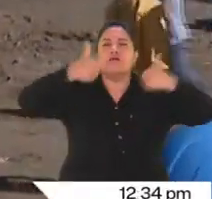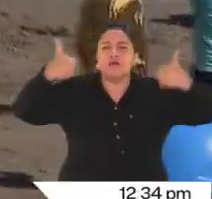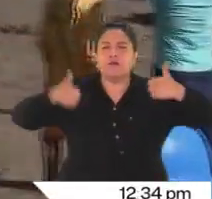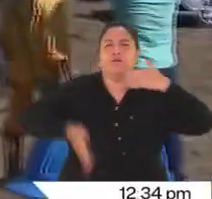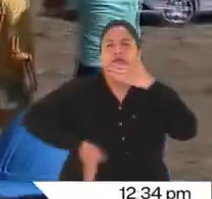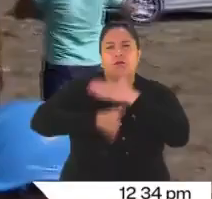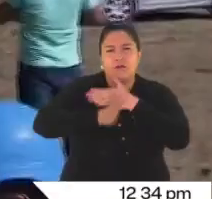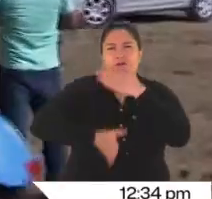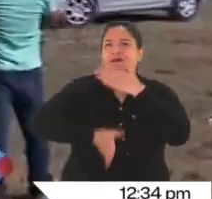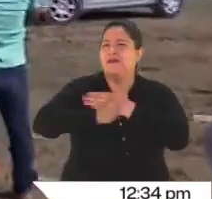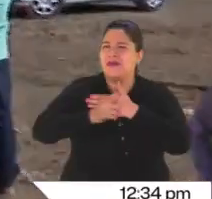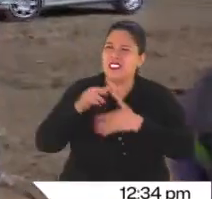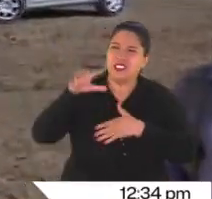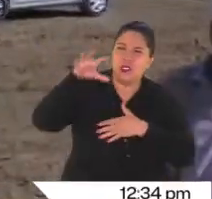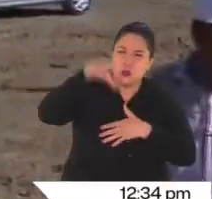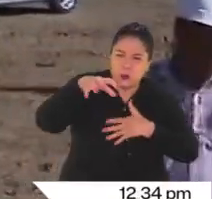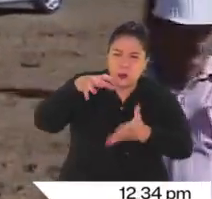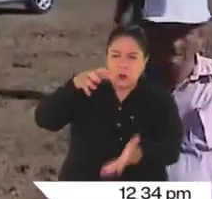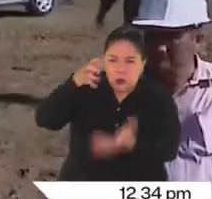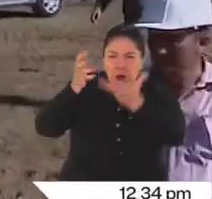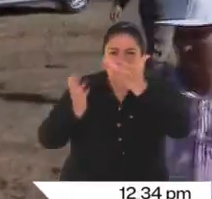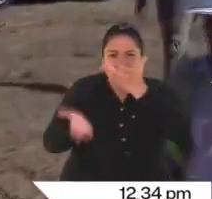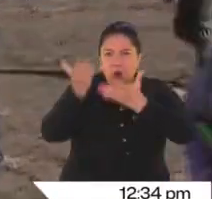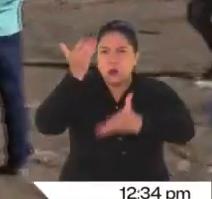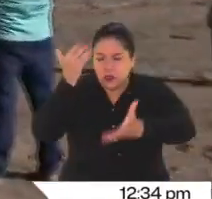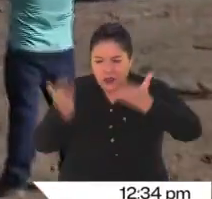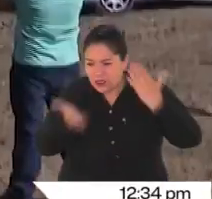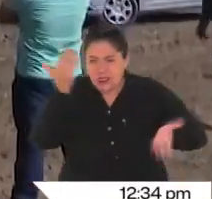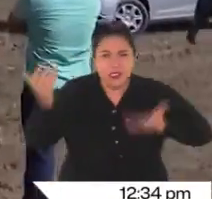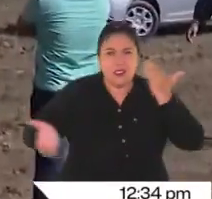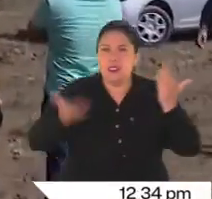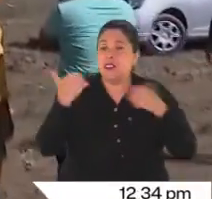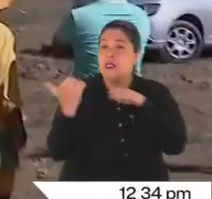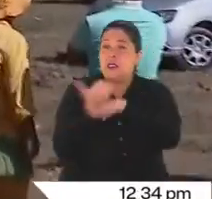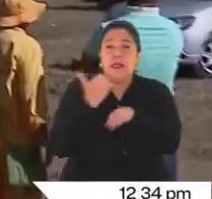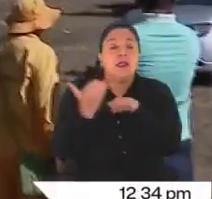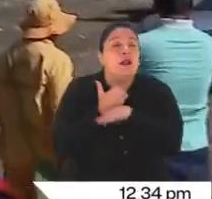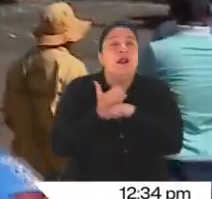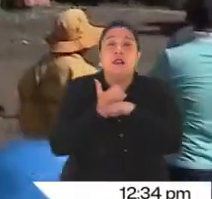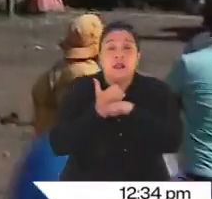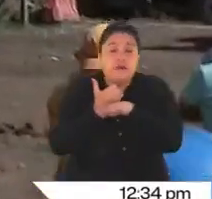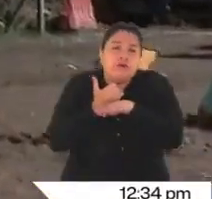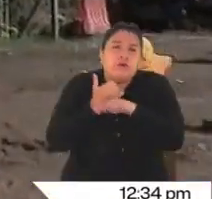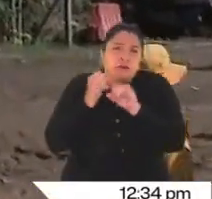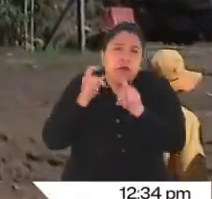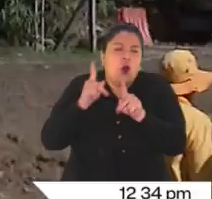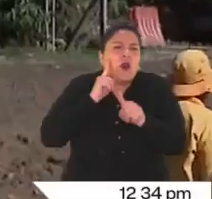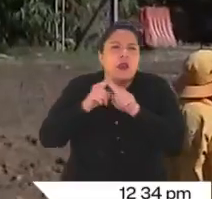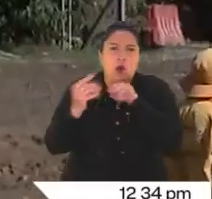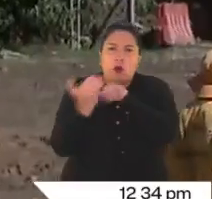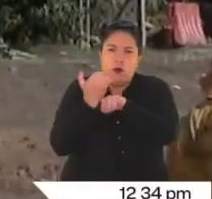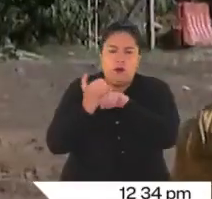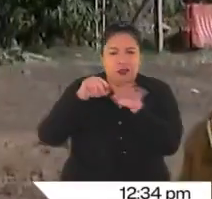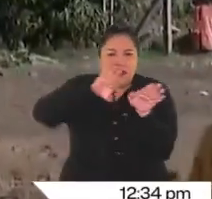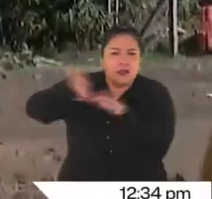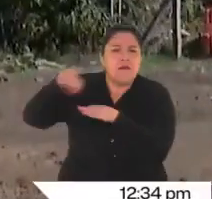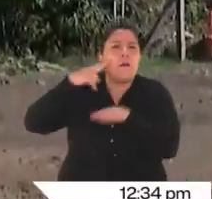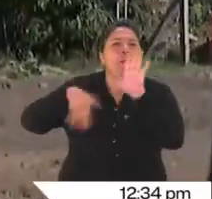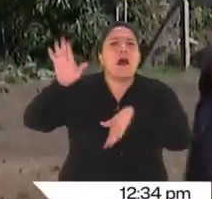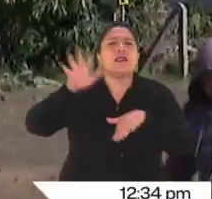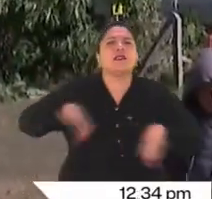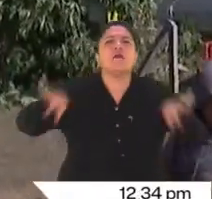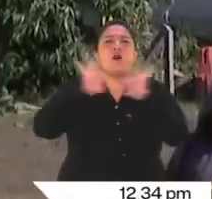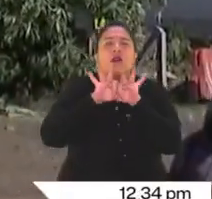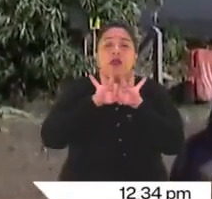la remoción de la tierra para poder habilitar la vía, pero lo más importante para poder rescatar la totalidad de